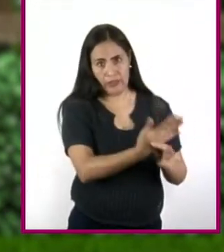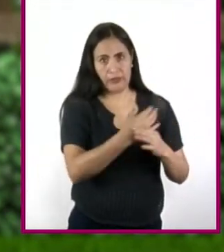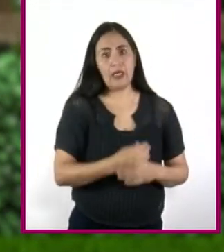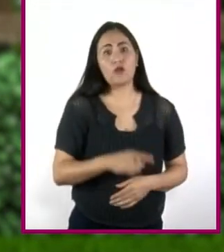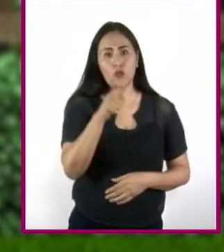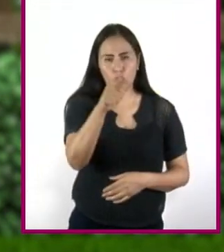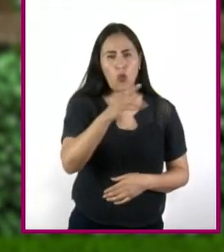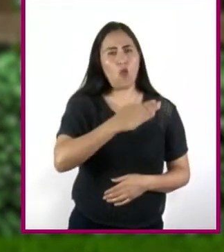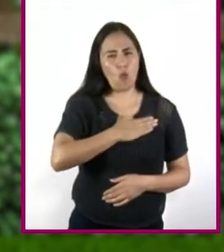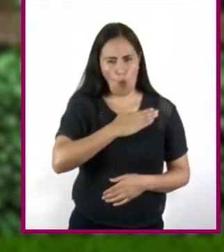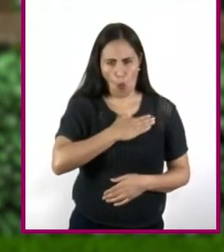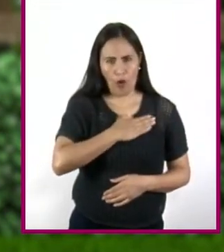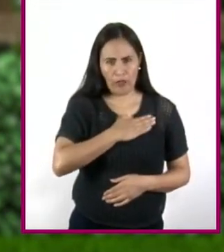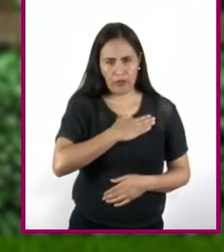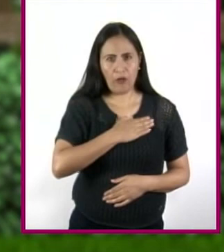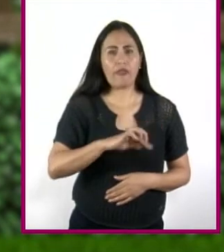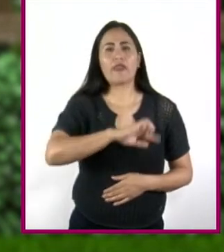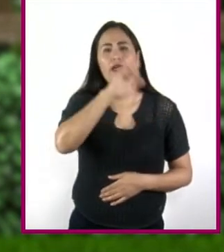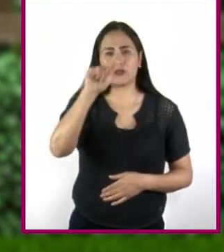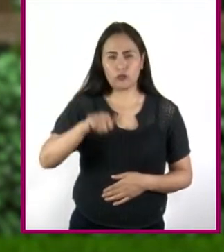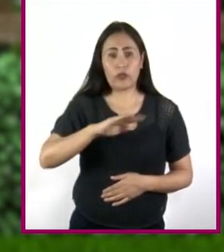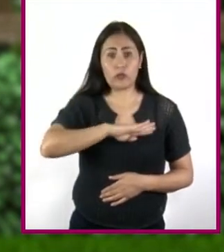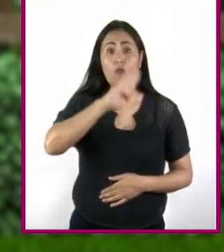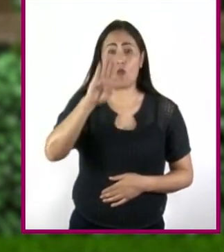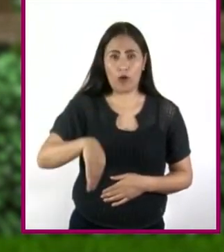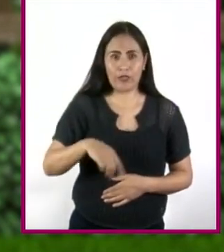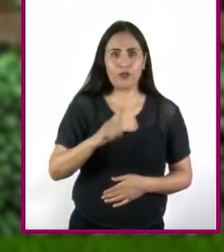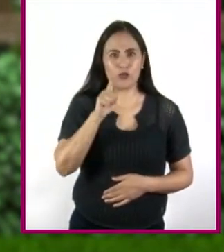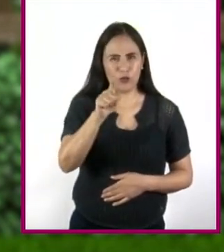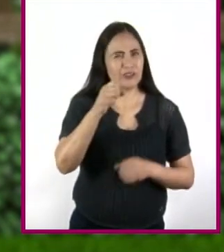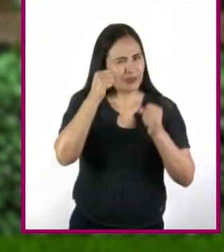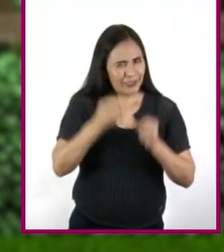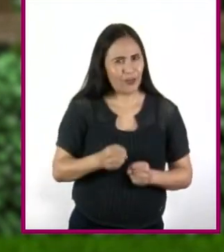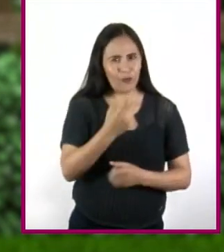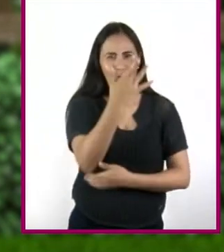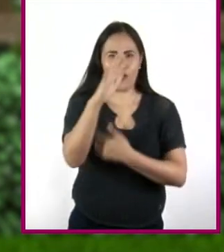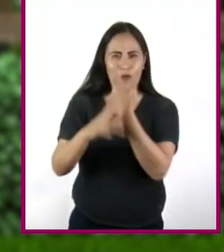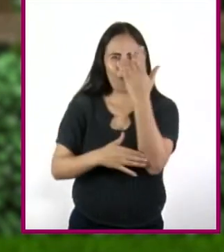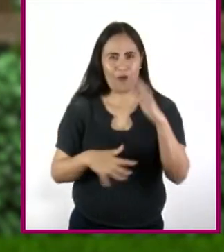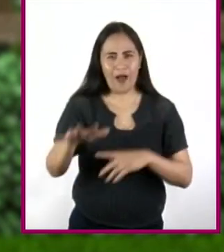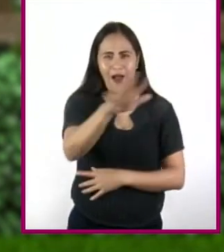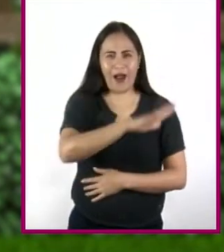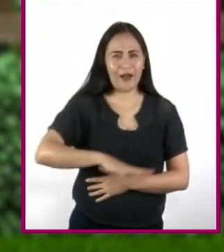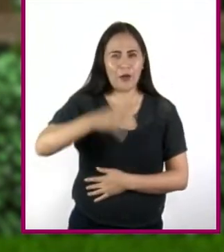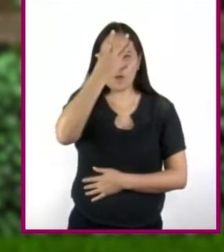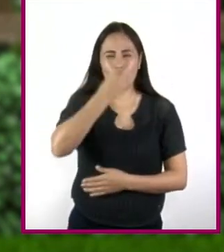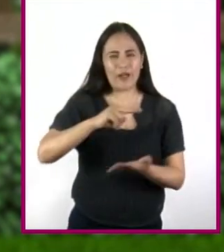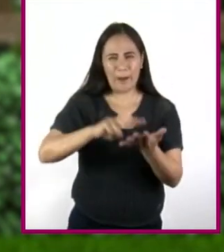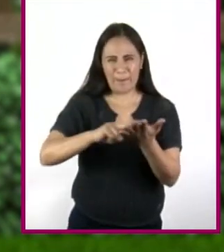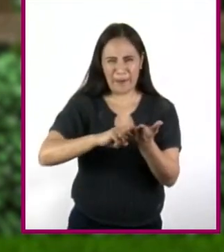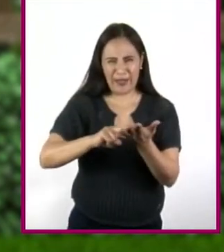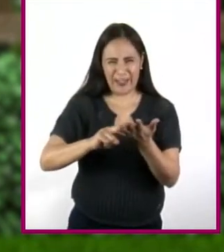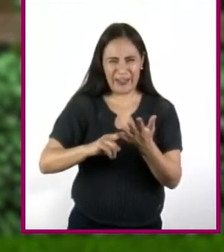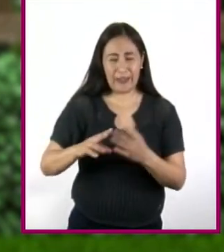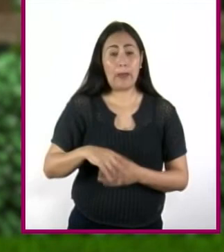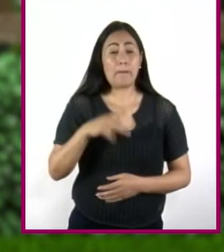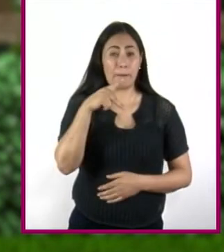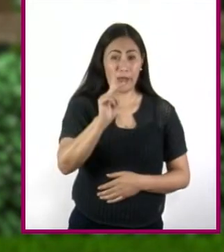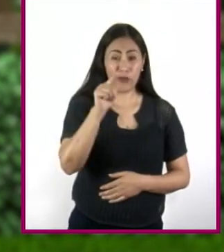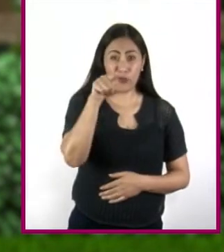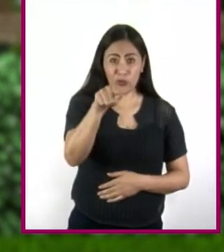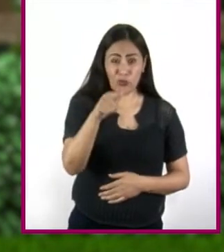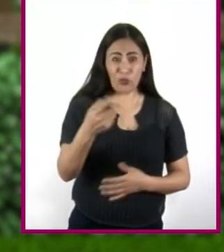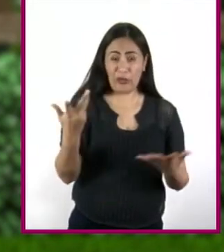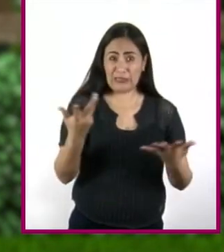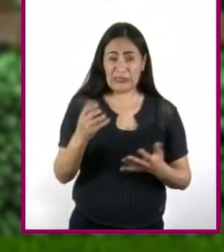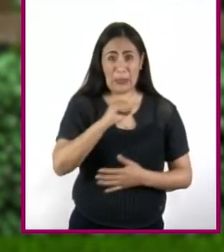vida, entonces después de la muerte estarás en el paraíso. Pero si fuiste mala persona, entonces pagarás por tus actos